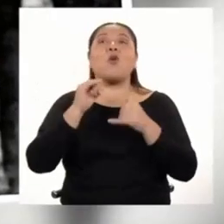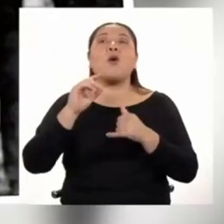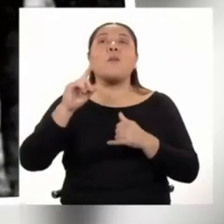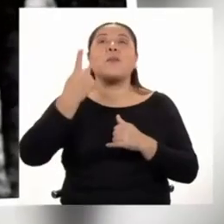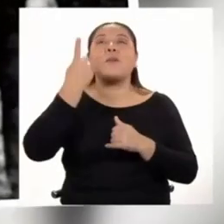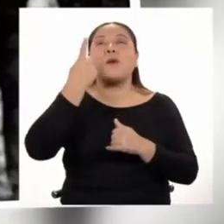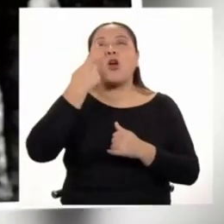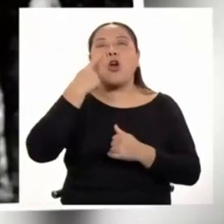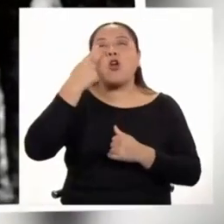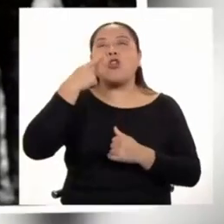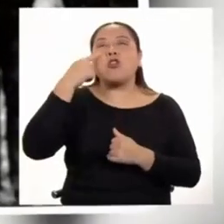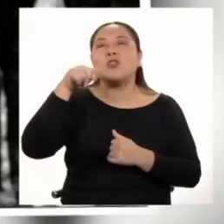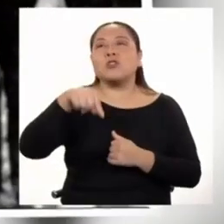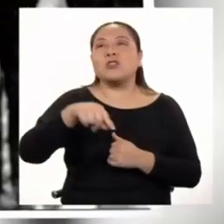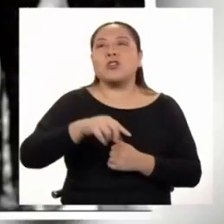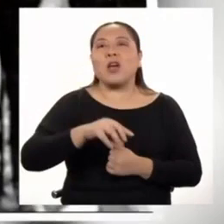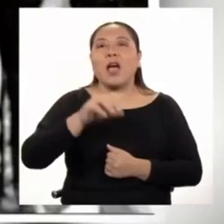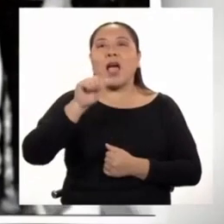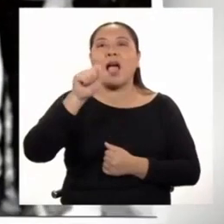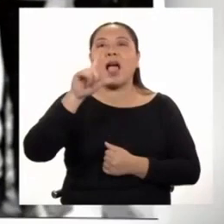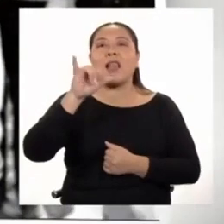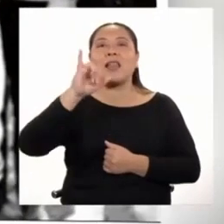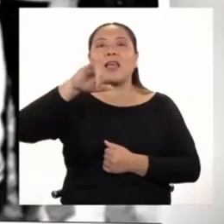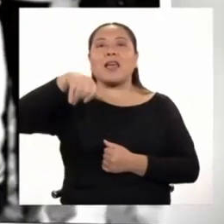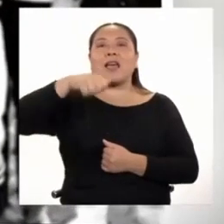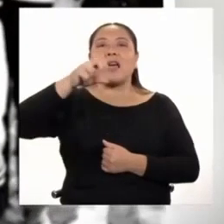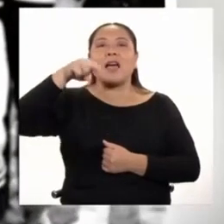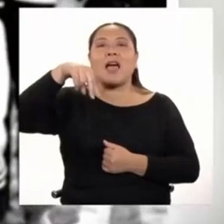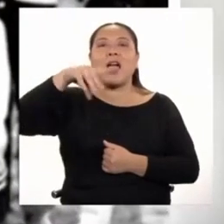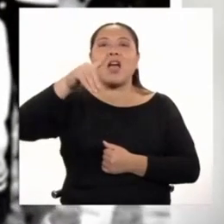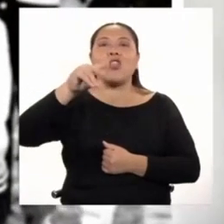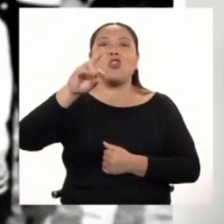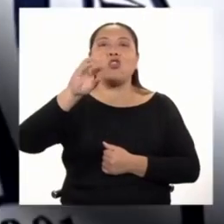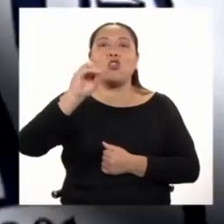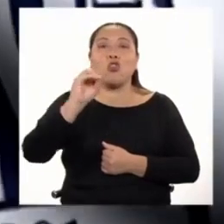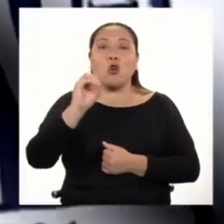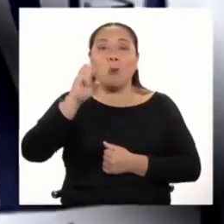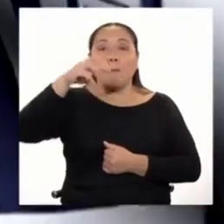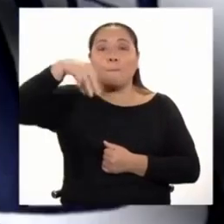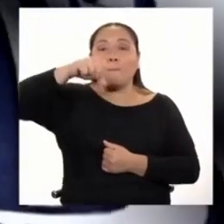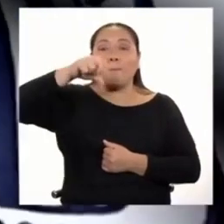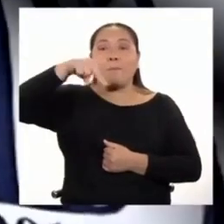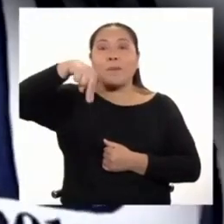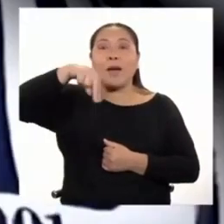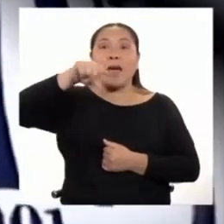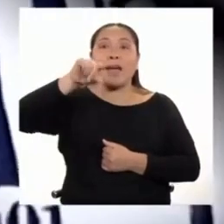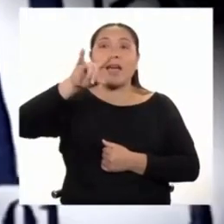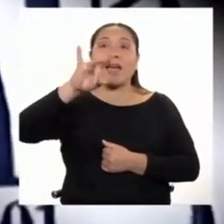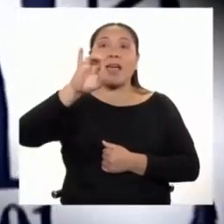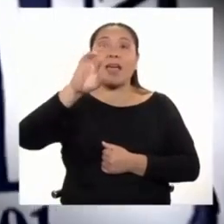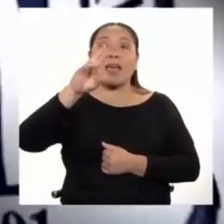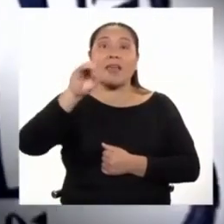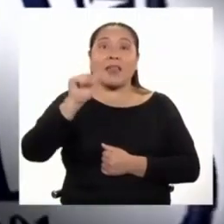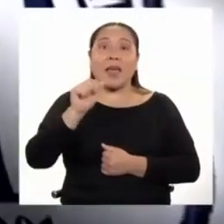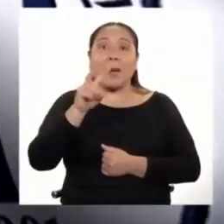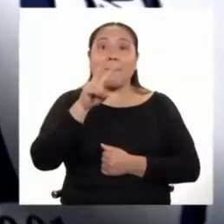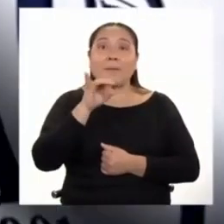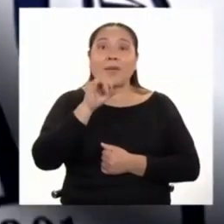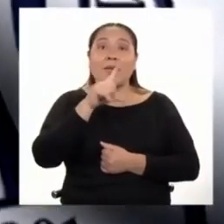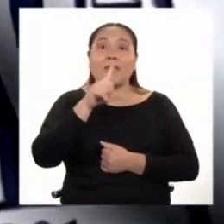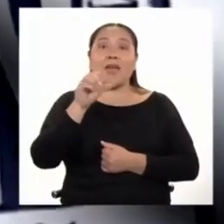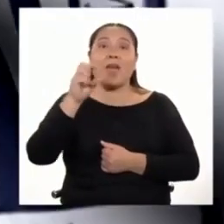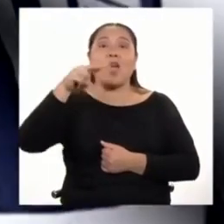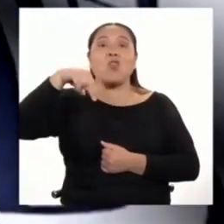balompié, Alejandro Manguera Villanueva, ídolo de Alianza Lima.